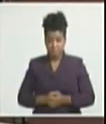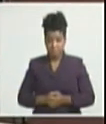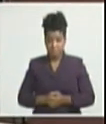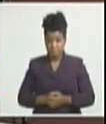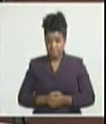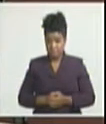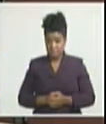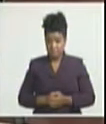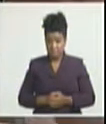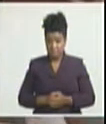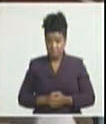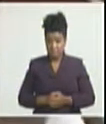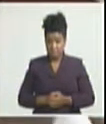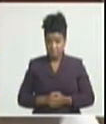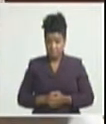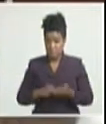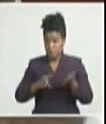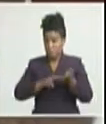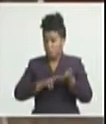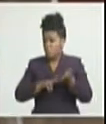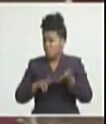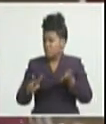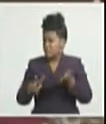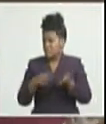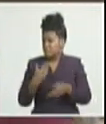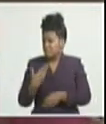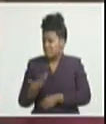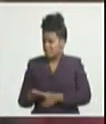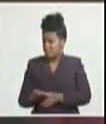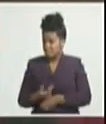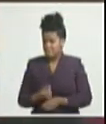de la provincia